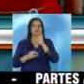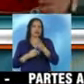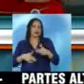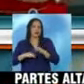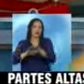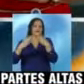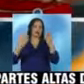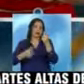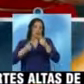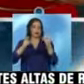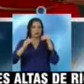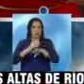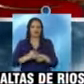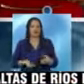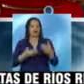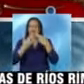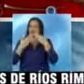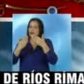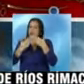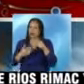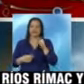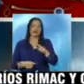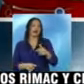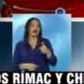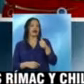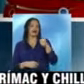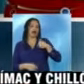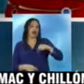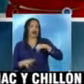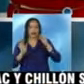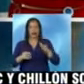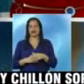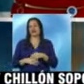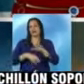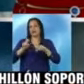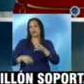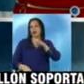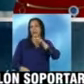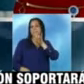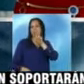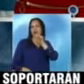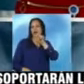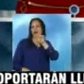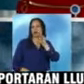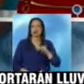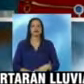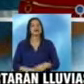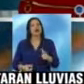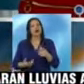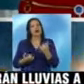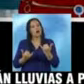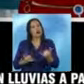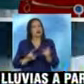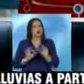público. Bien, Mari, muchas gracias. Entonces, será el alcalde de Punta Hermosa. Ya lo saben, hoy día, por lo menos, esperemos que ya mañana